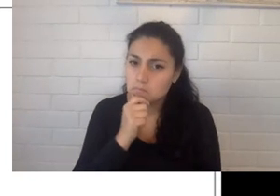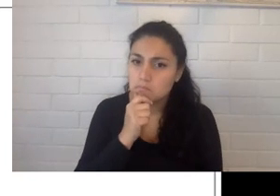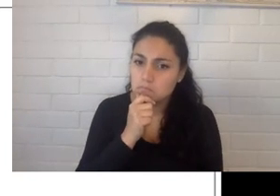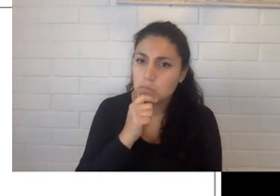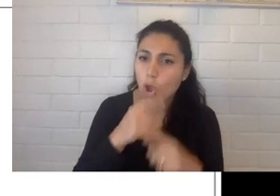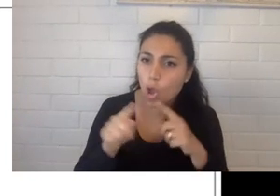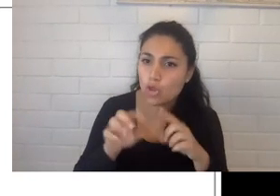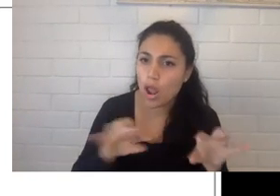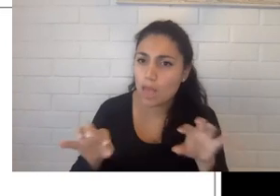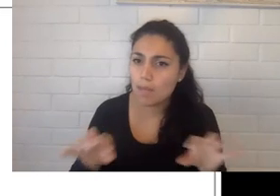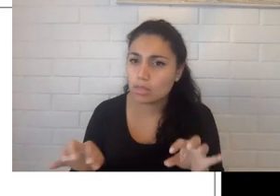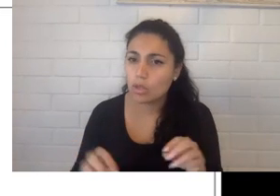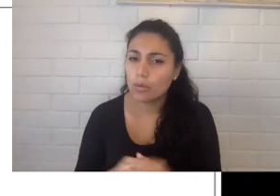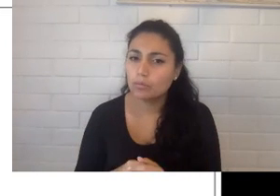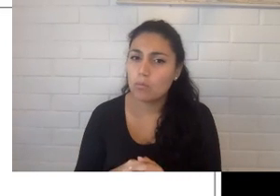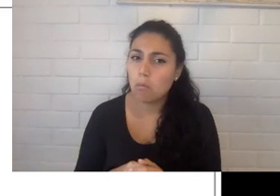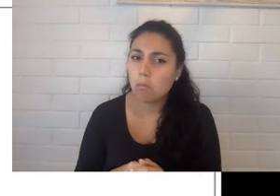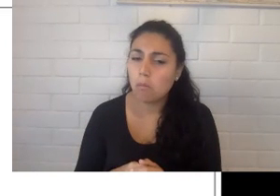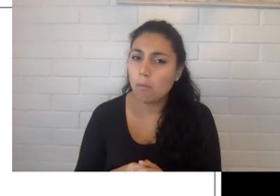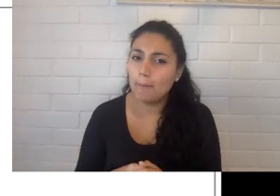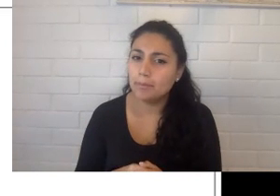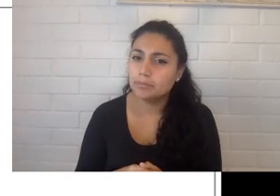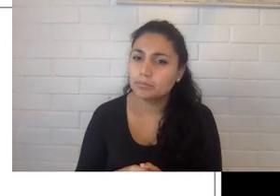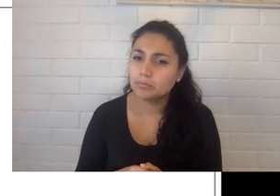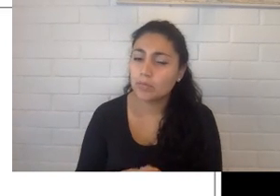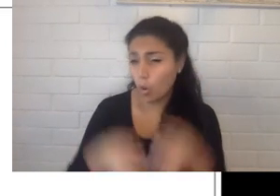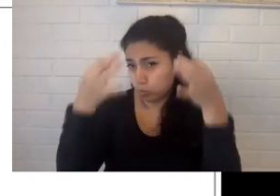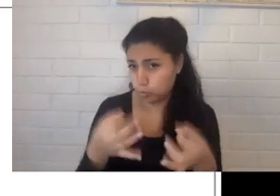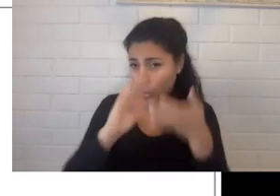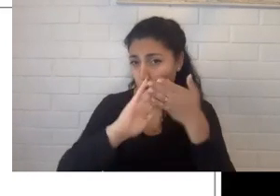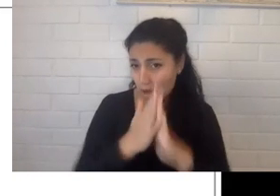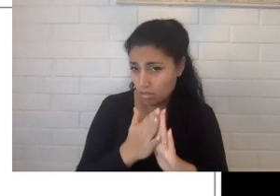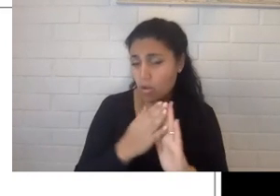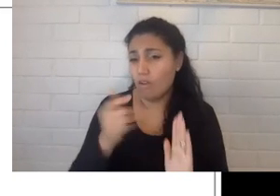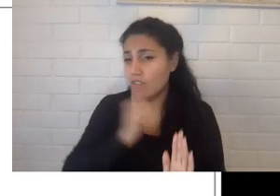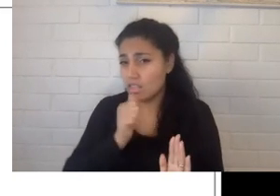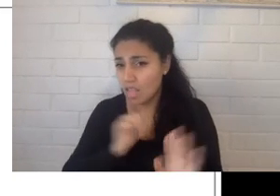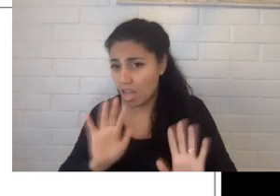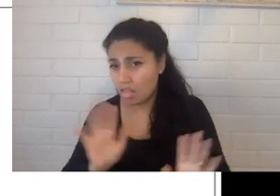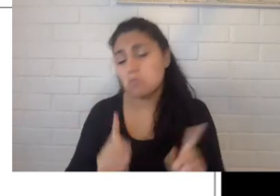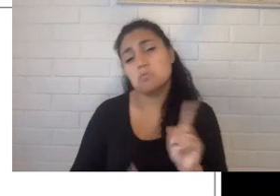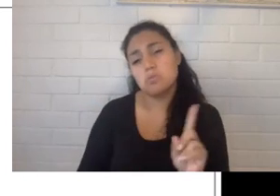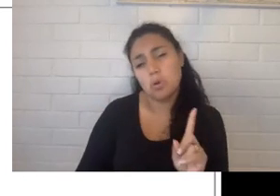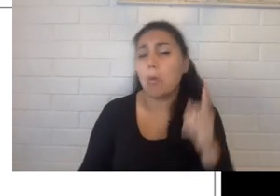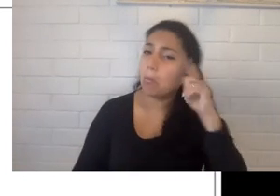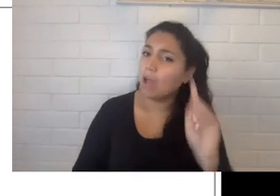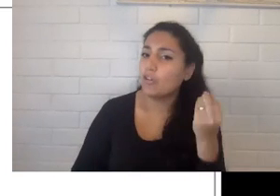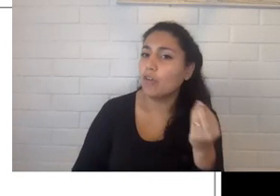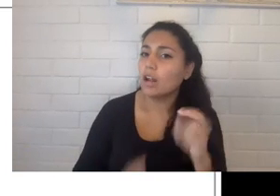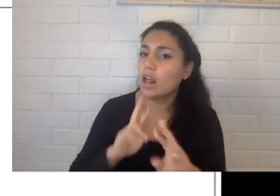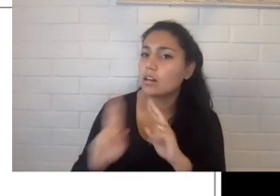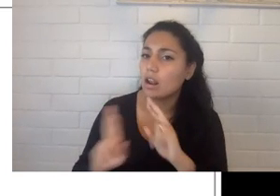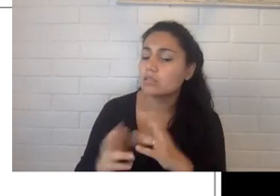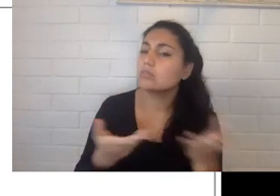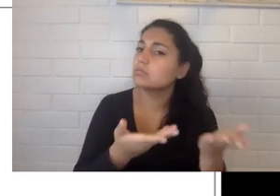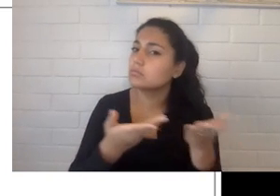otros elementos, sin quiere decir que sea que esté completa, que no le falte nada, pero creo que hace una relación y nos